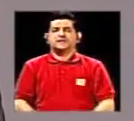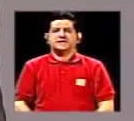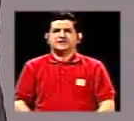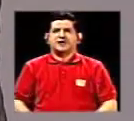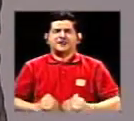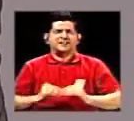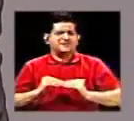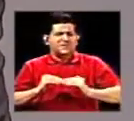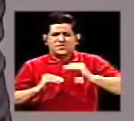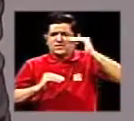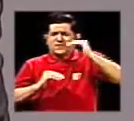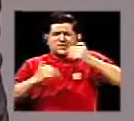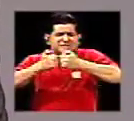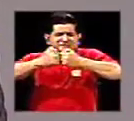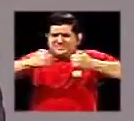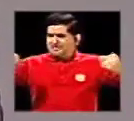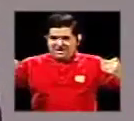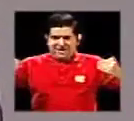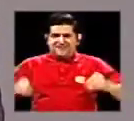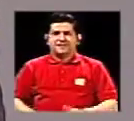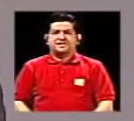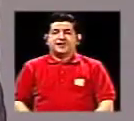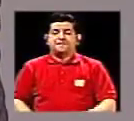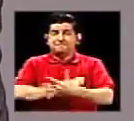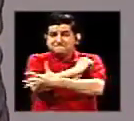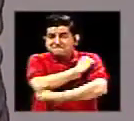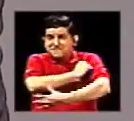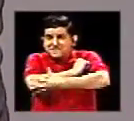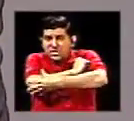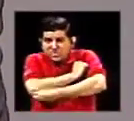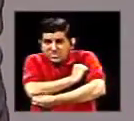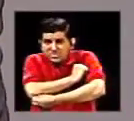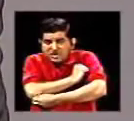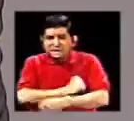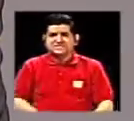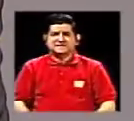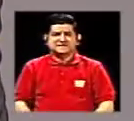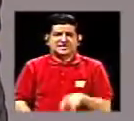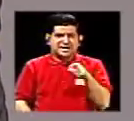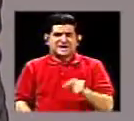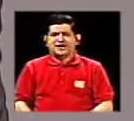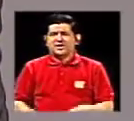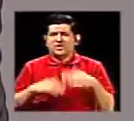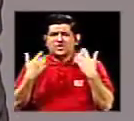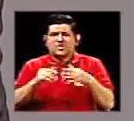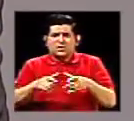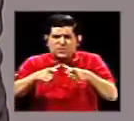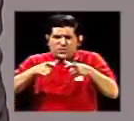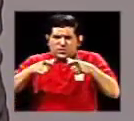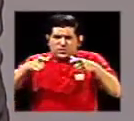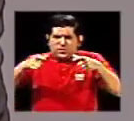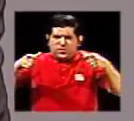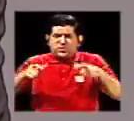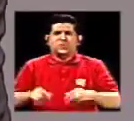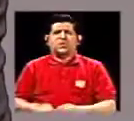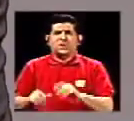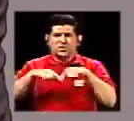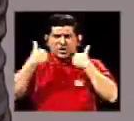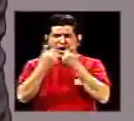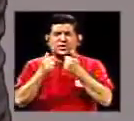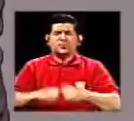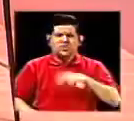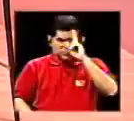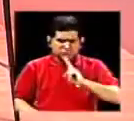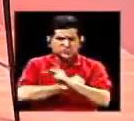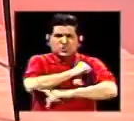altamente polarizada, en el sentido de que cada vez la pobreza ha consumido fuerte a muchos sectores más humildes de este país. Por